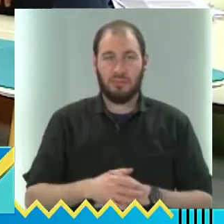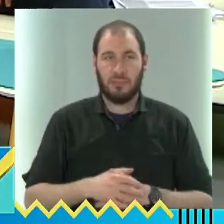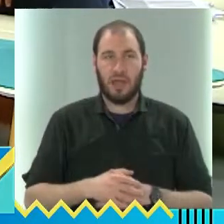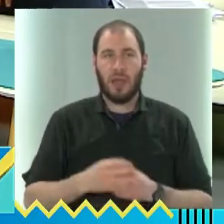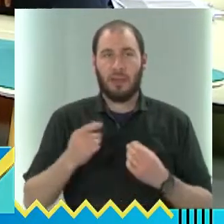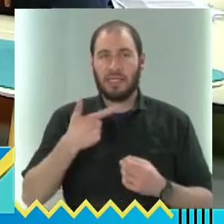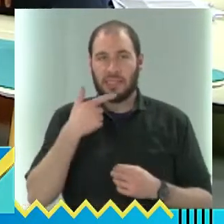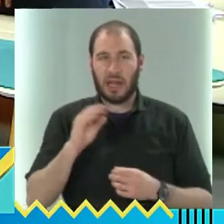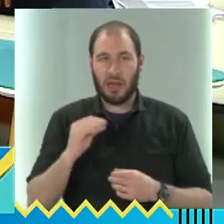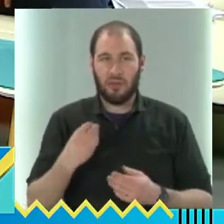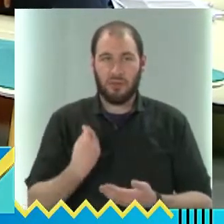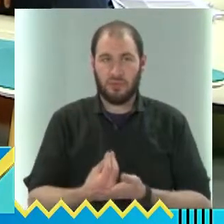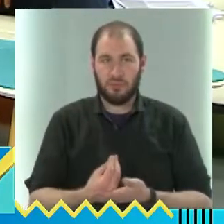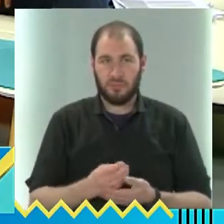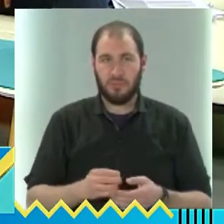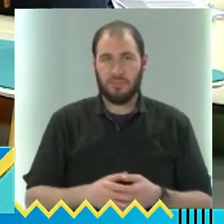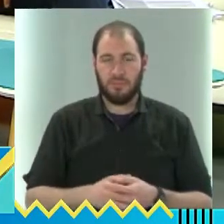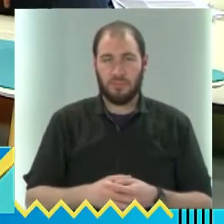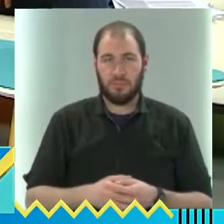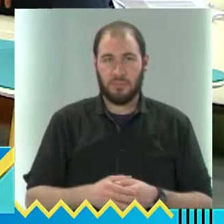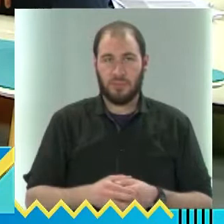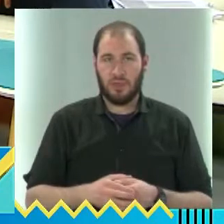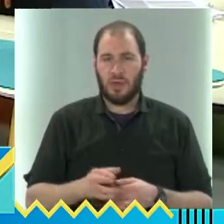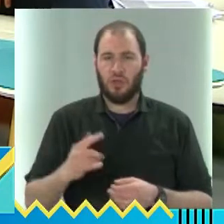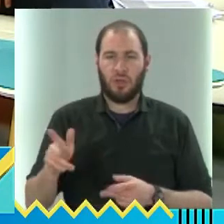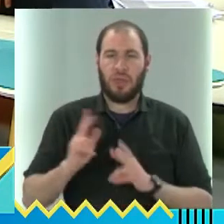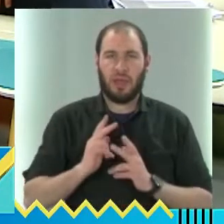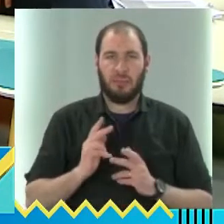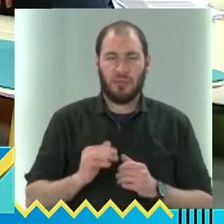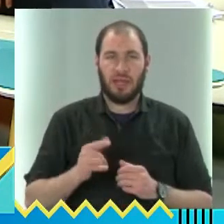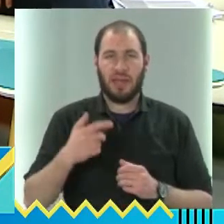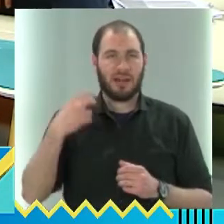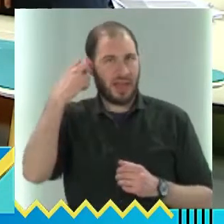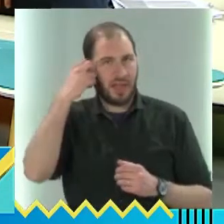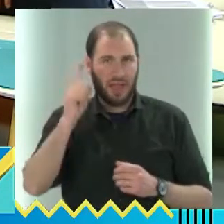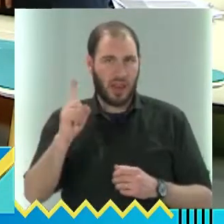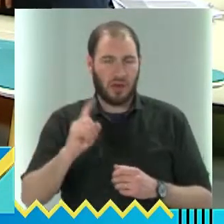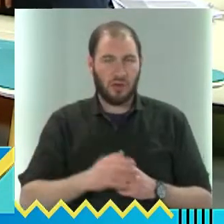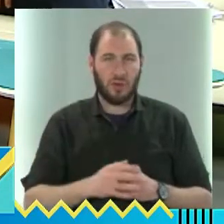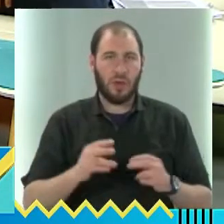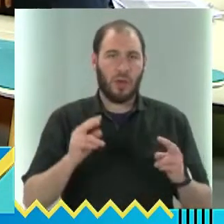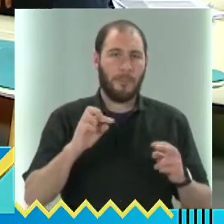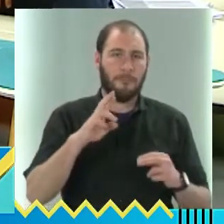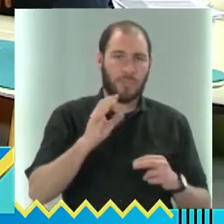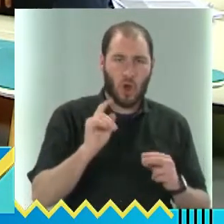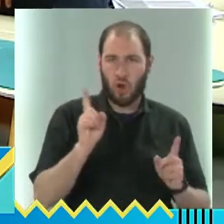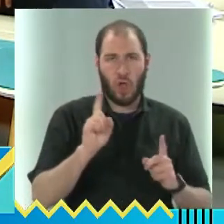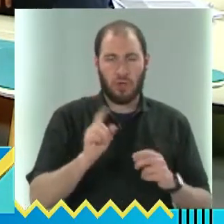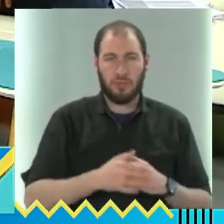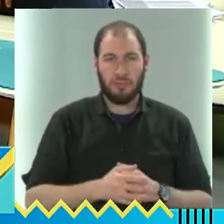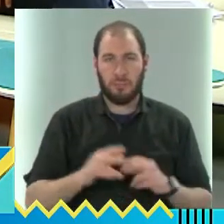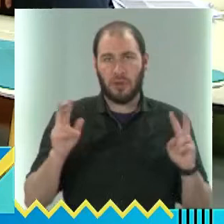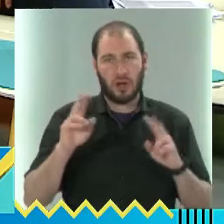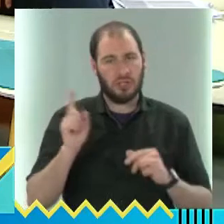para senador, y no fueron los que me eligieron, no fueron los radicales, no fueron el PRO, no fueron